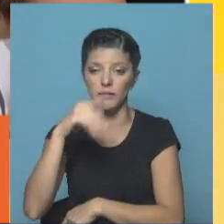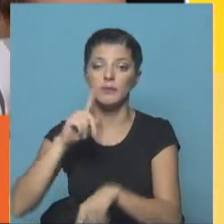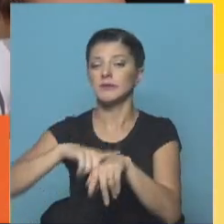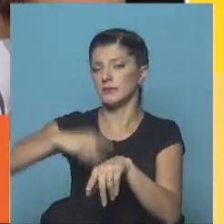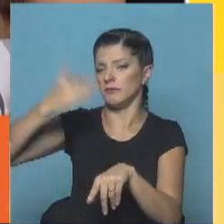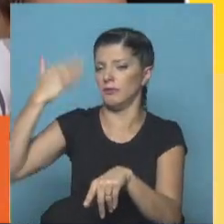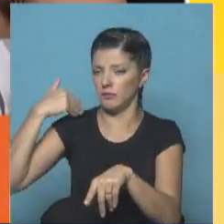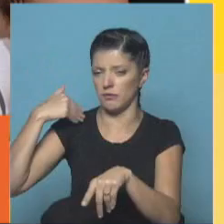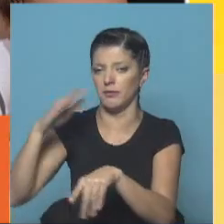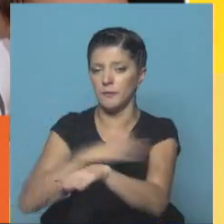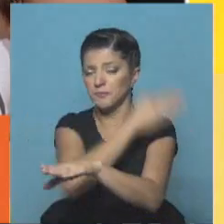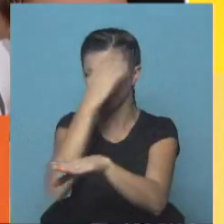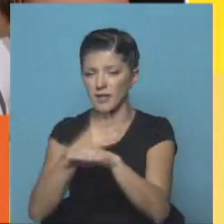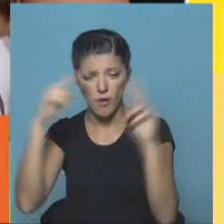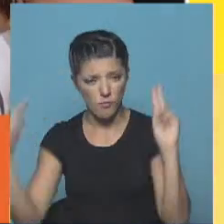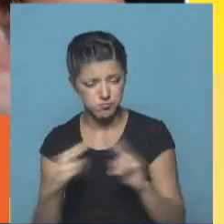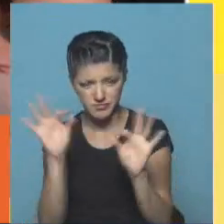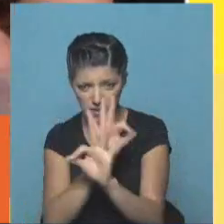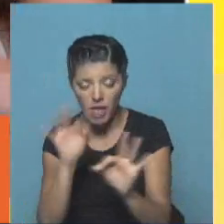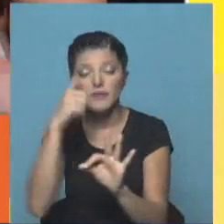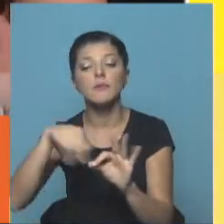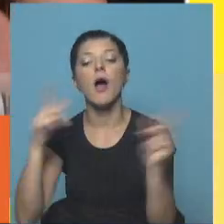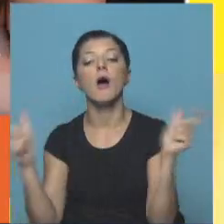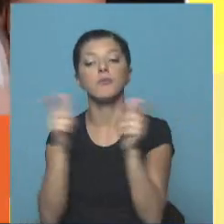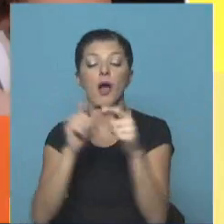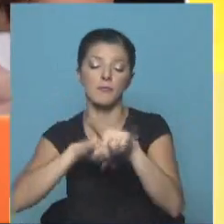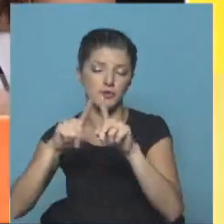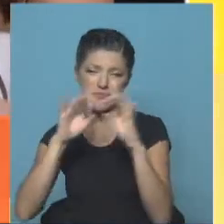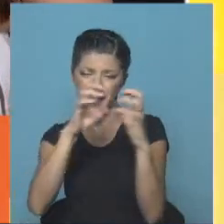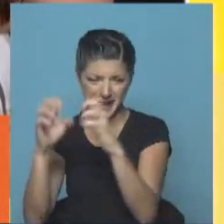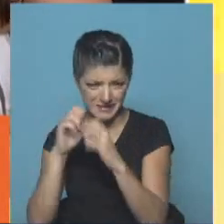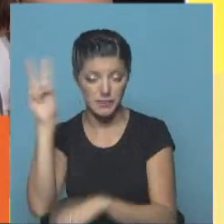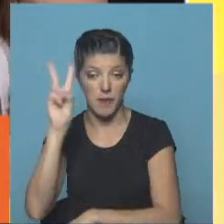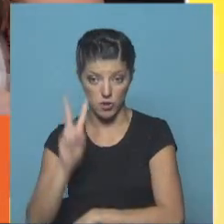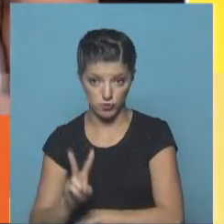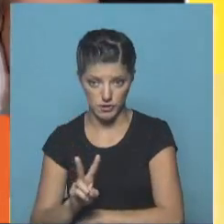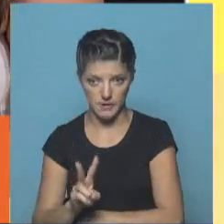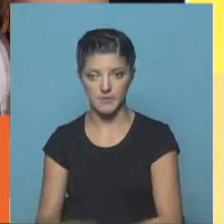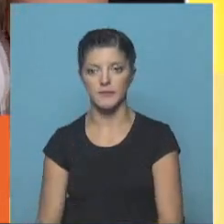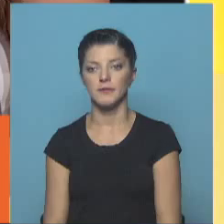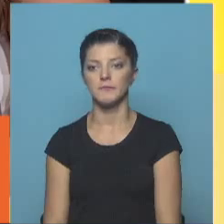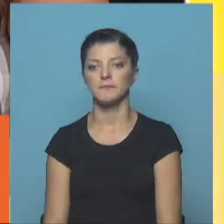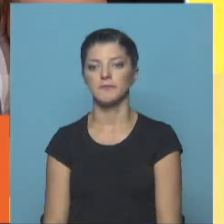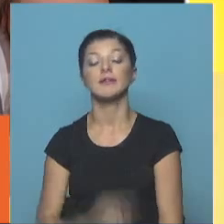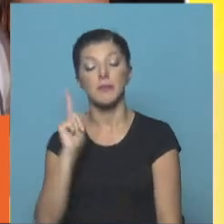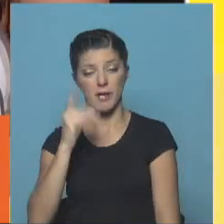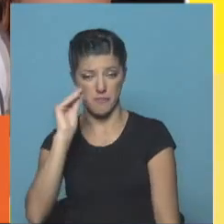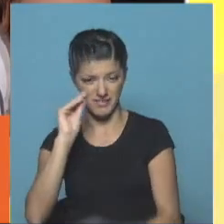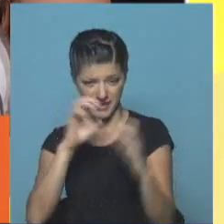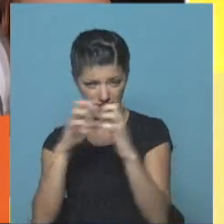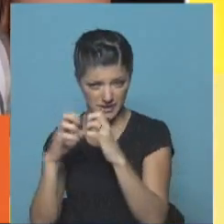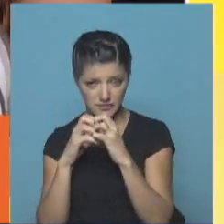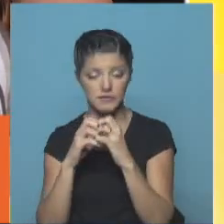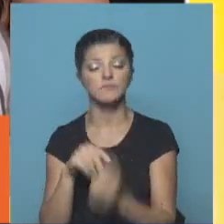de no reunirse los presidentes, se van a encontrar allí en medio de la crisis de Venezuela, que prolongó esto, y también la de Brasil. Quiero saber qué se